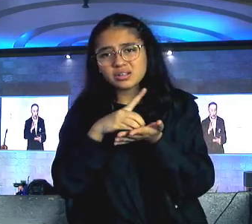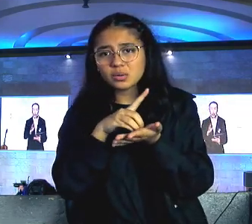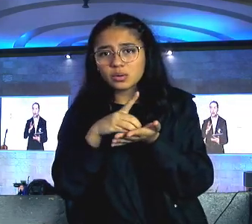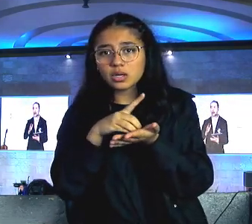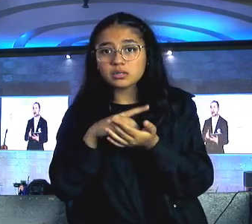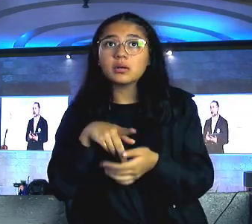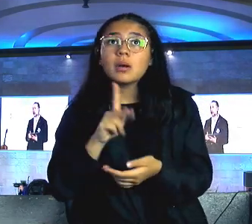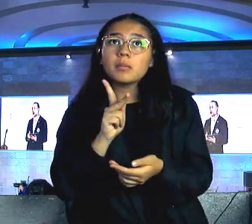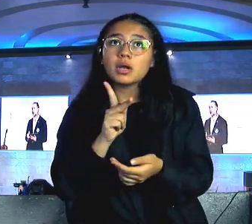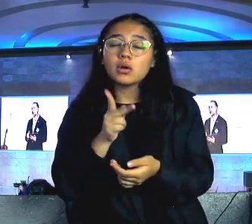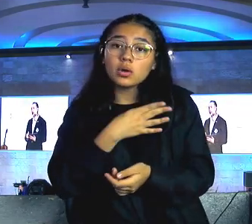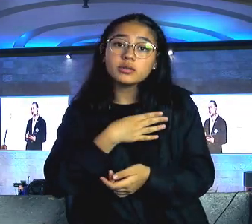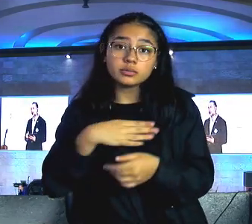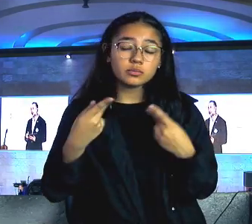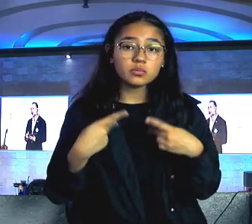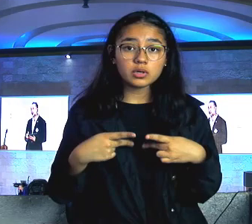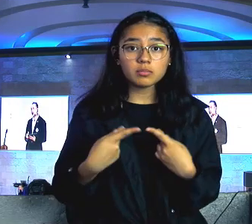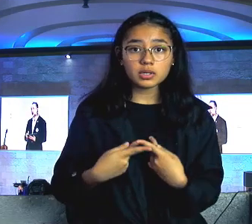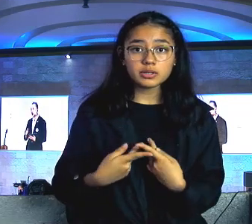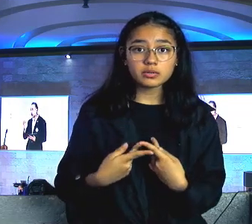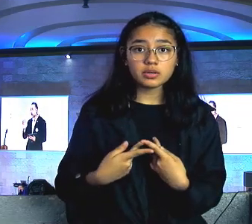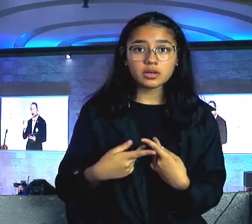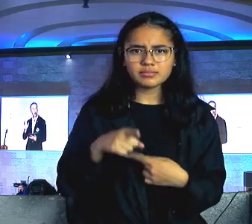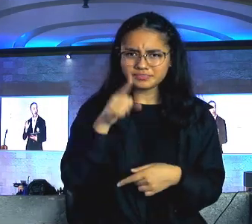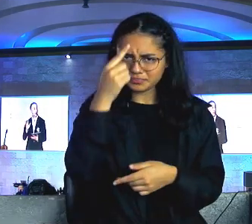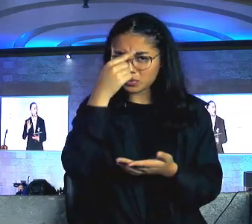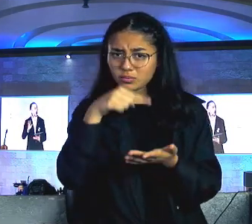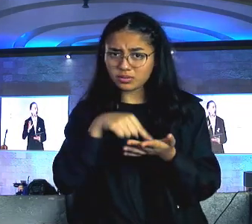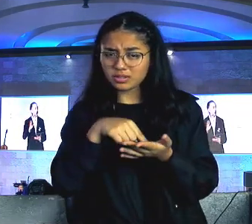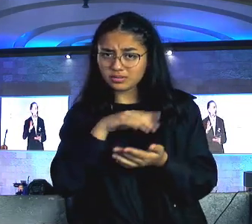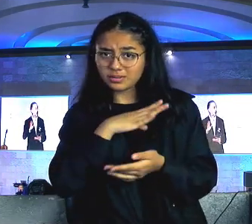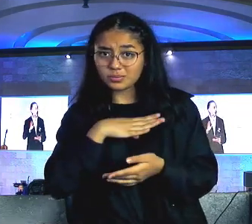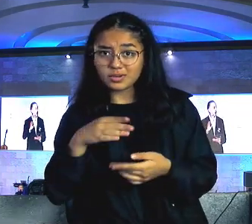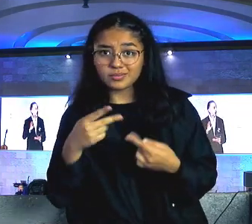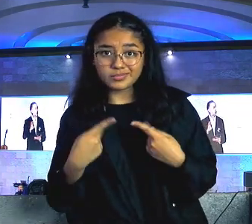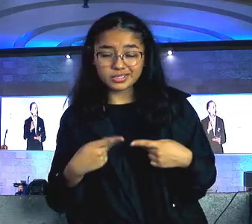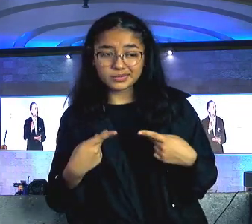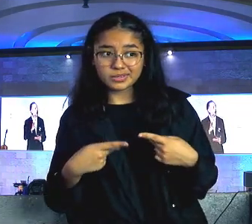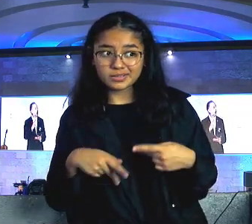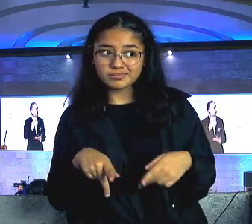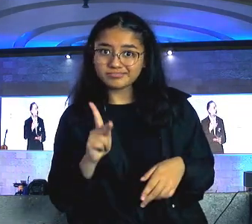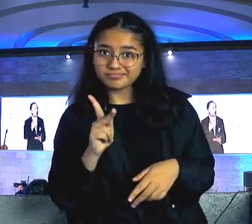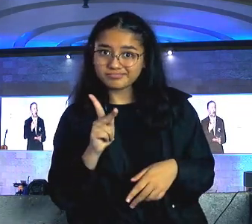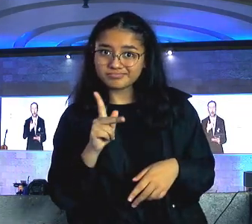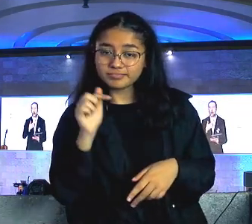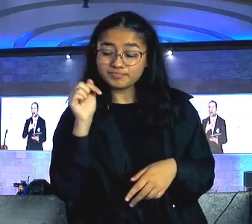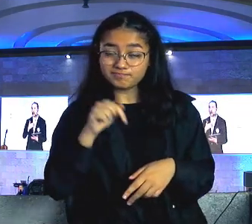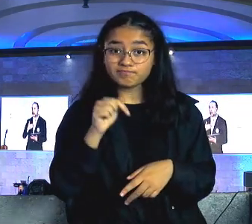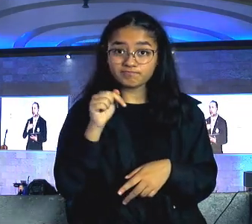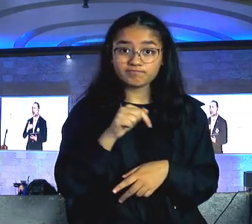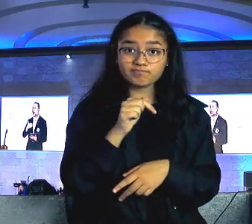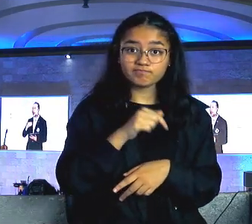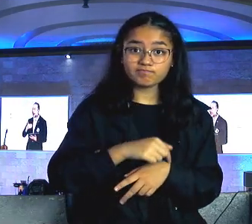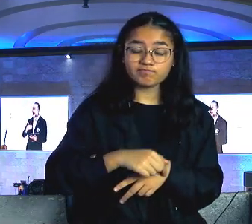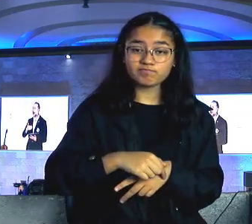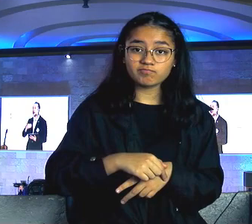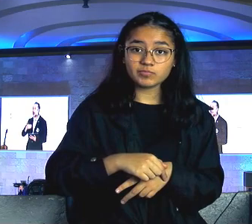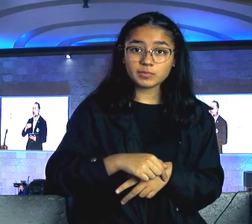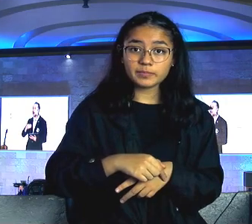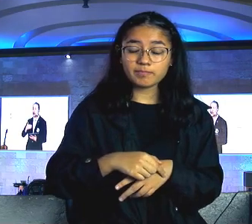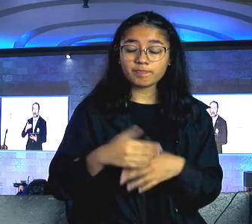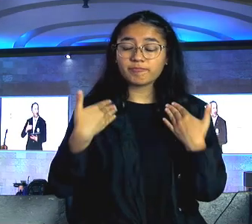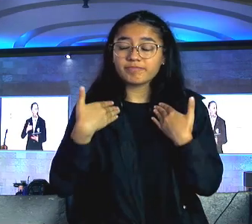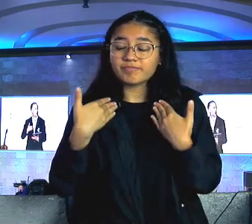buena persona. Tú crees que es buena persona. Pero aquí tenemos que tomar en cuenta qué tan